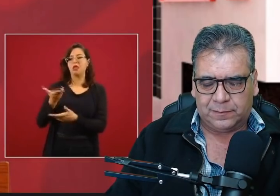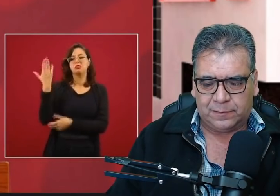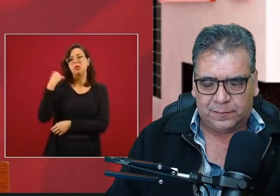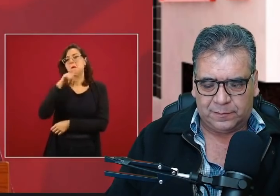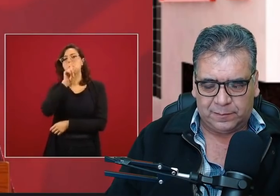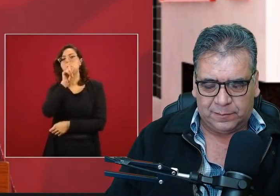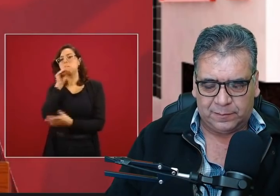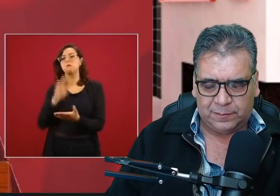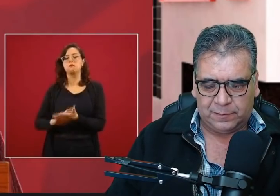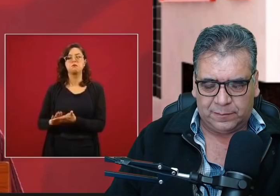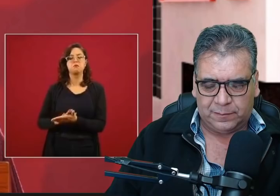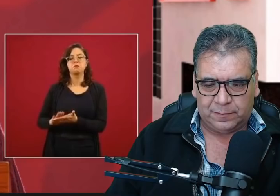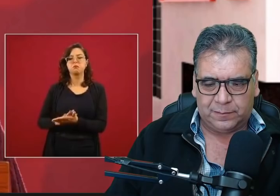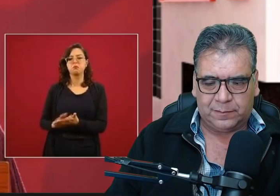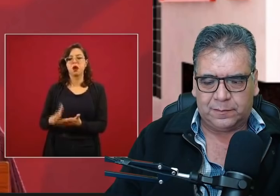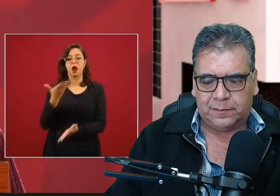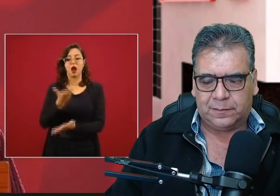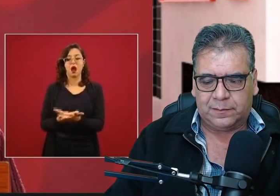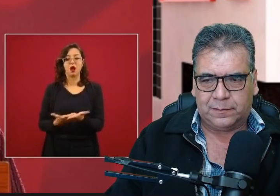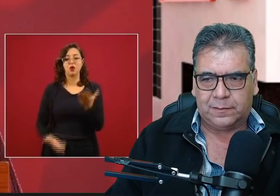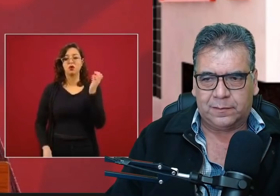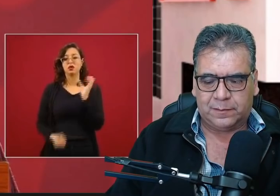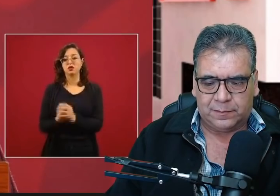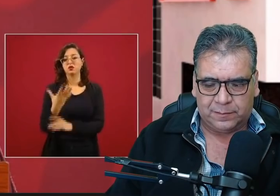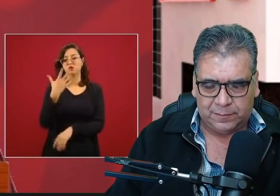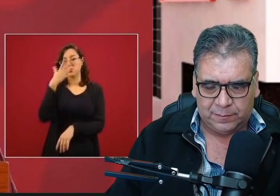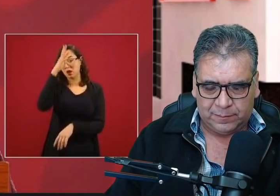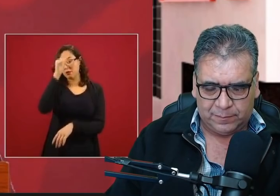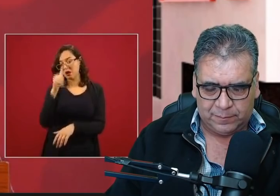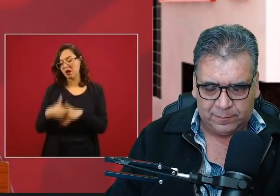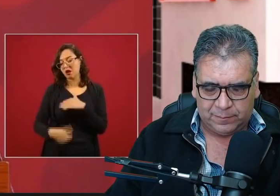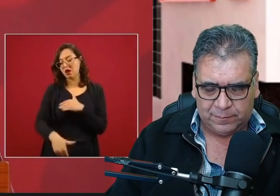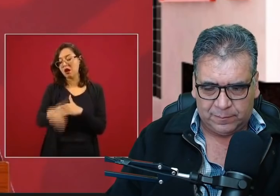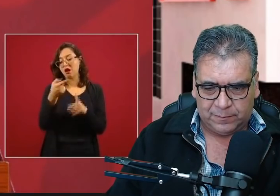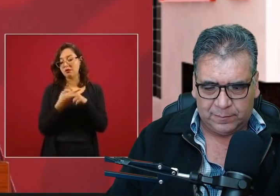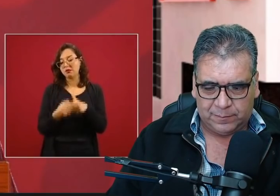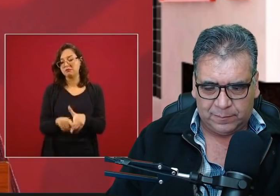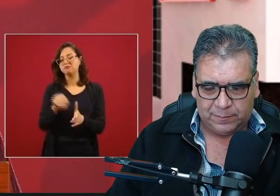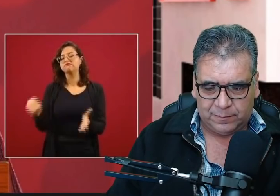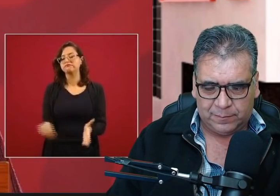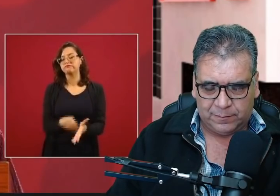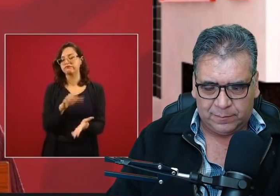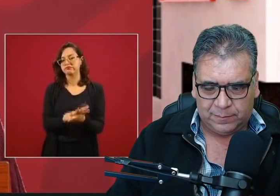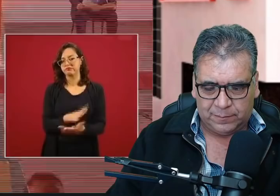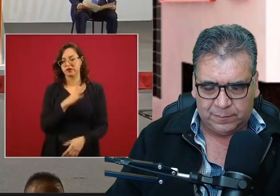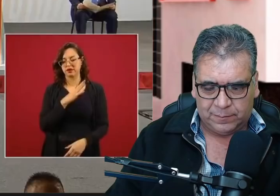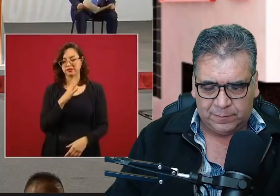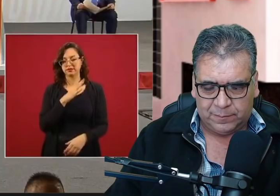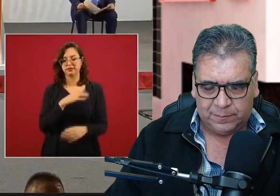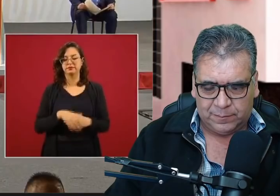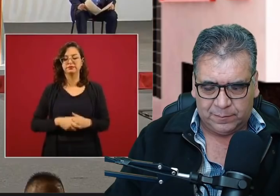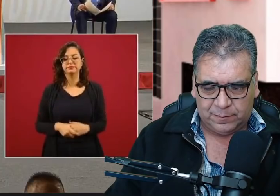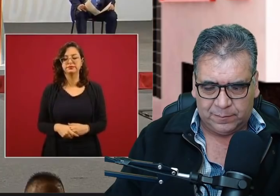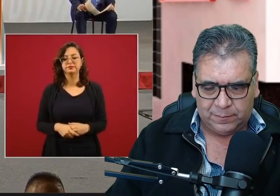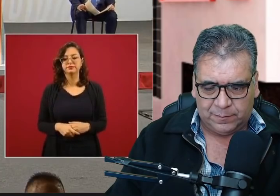plenamente reconocidos en este tratado que hemos puesto en vigor junto con nuestros socios comerciales. Y para